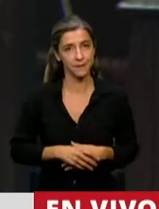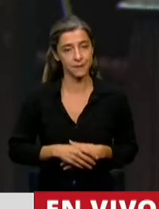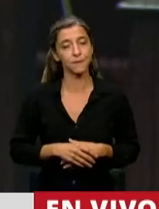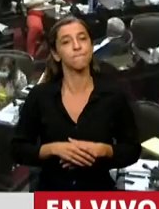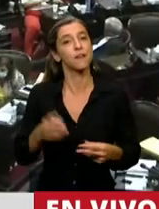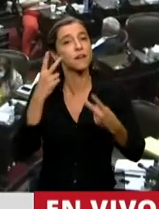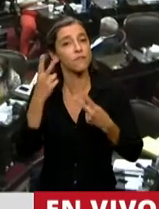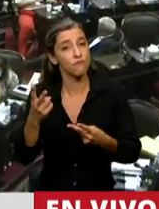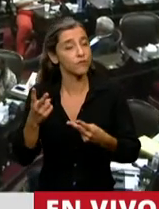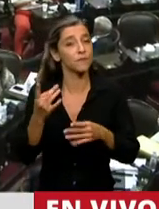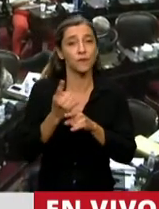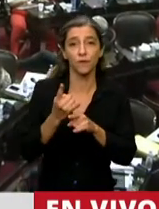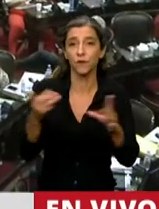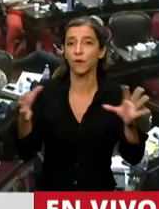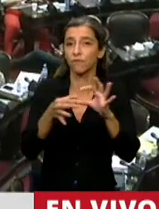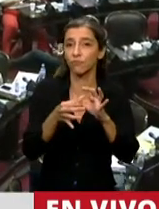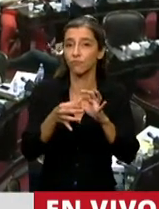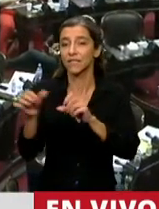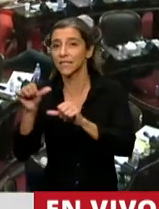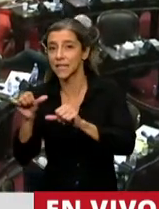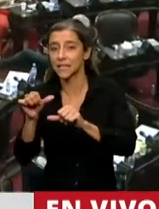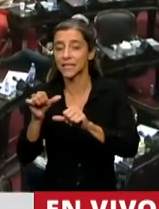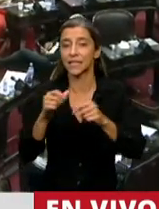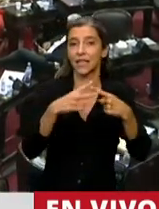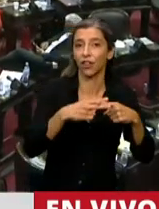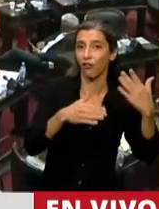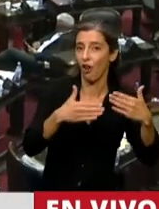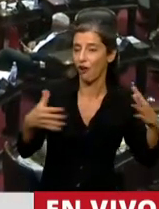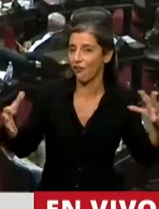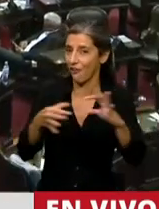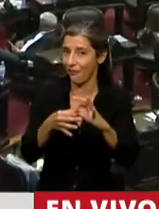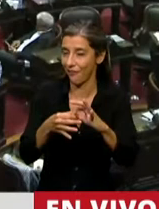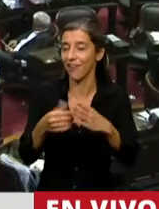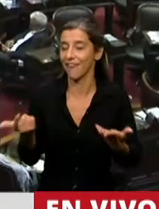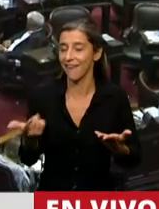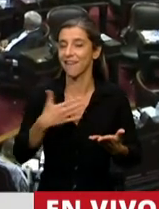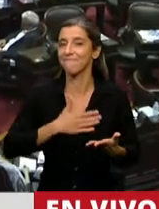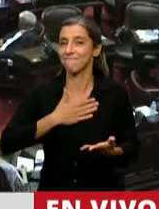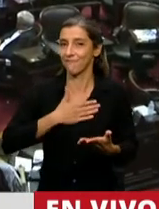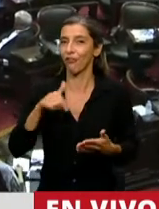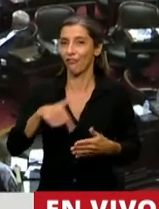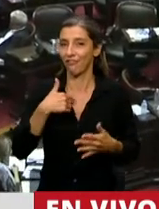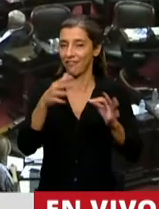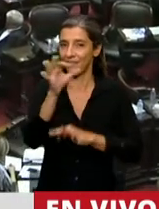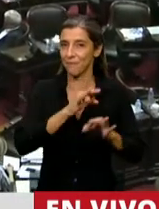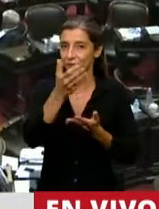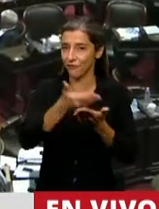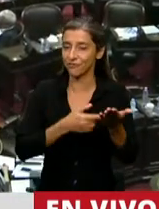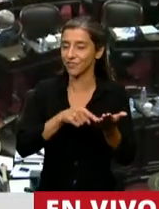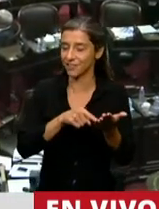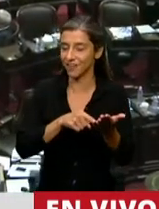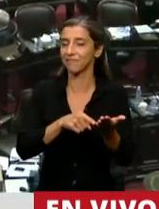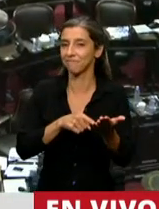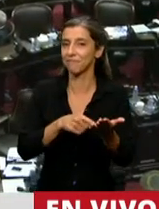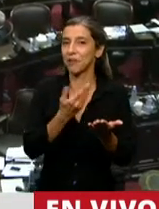eso quiero también celebrar que estemos tratando este proyecto y en esa celebración